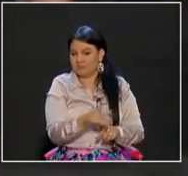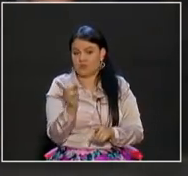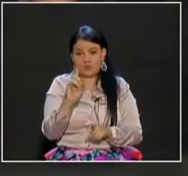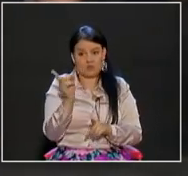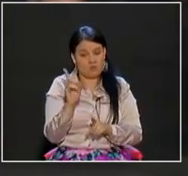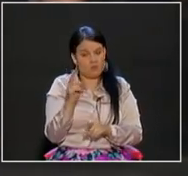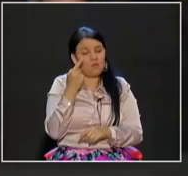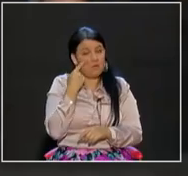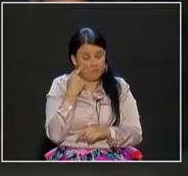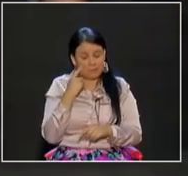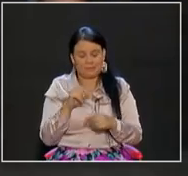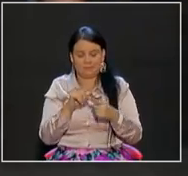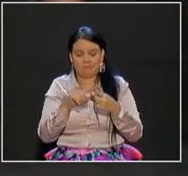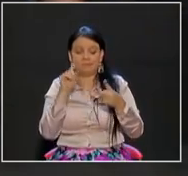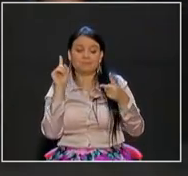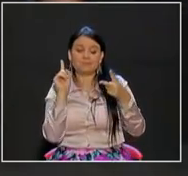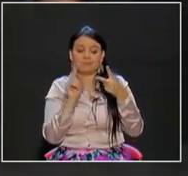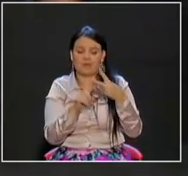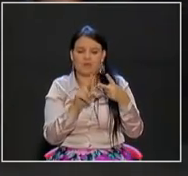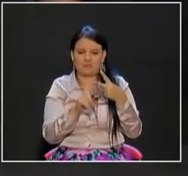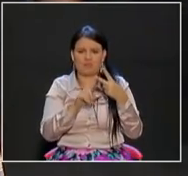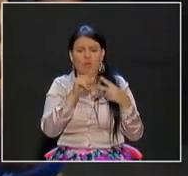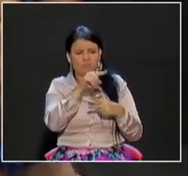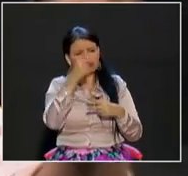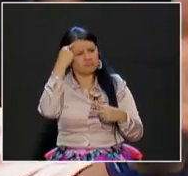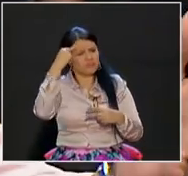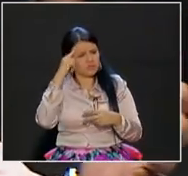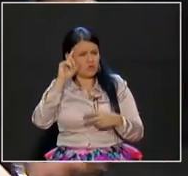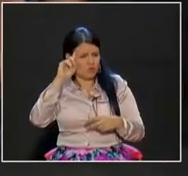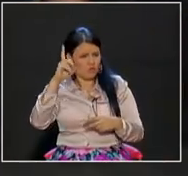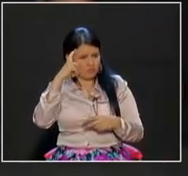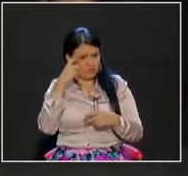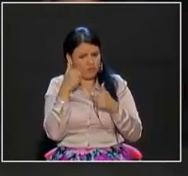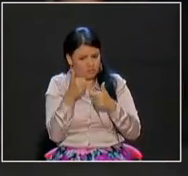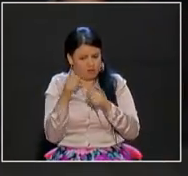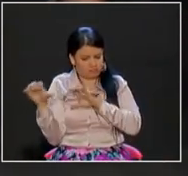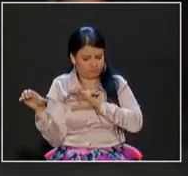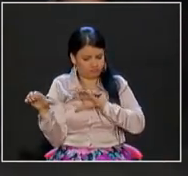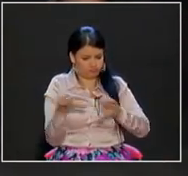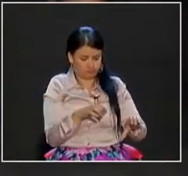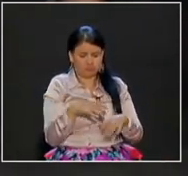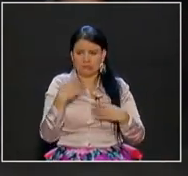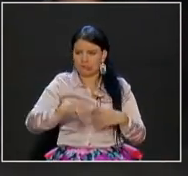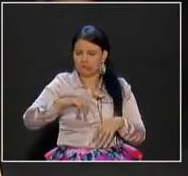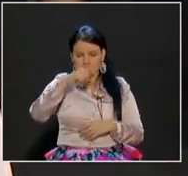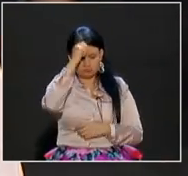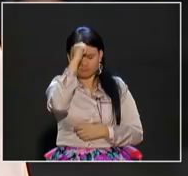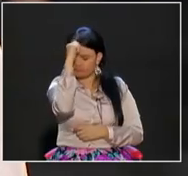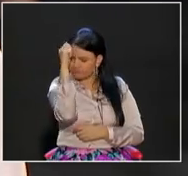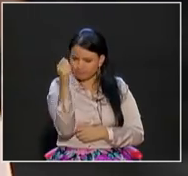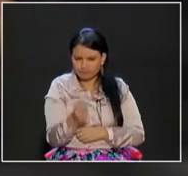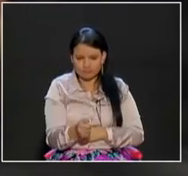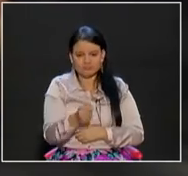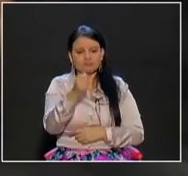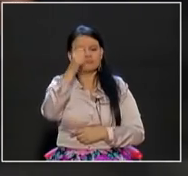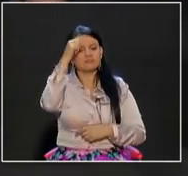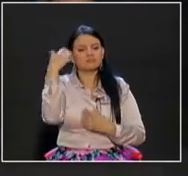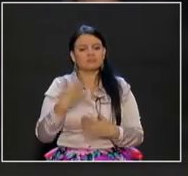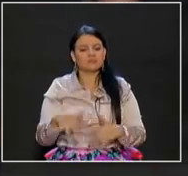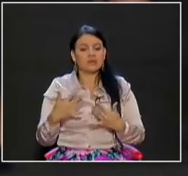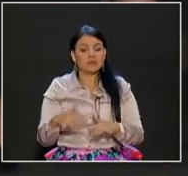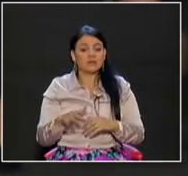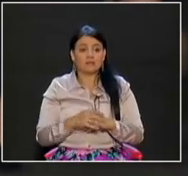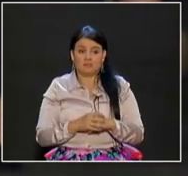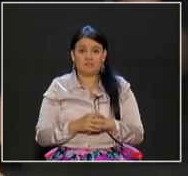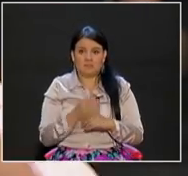segundos que vamos a seguir haciendo las cosas buenas que este gobernador ha hecho porque a todo señor todo honor y no prestar en una campaña es suficiente